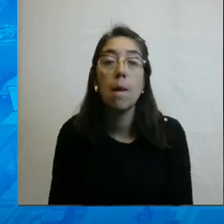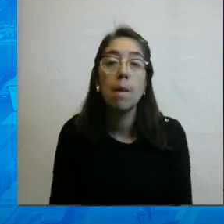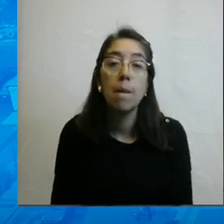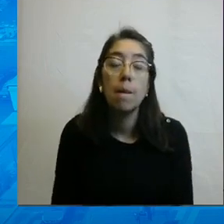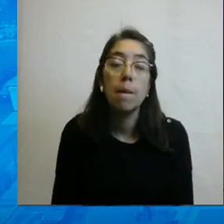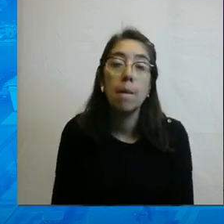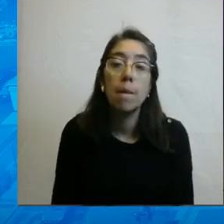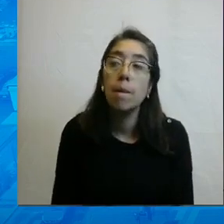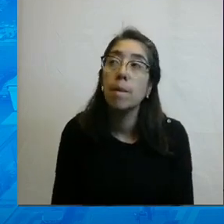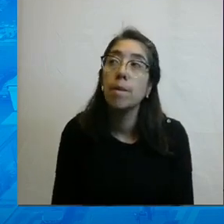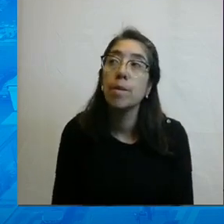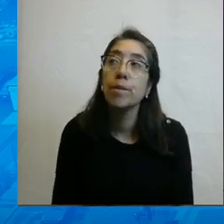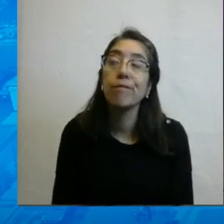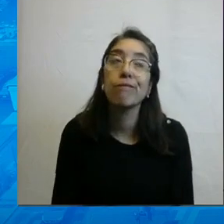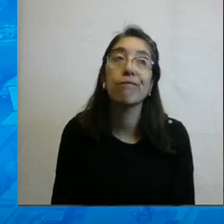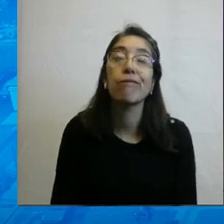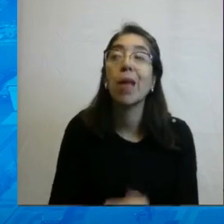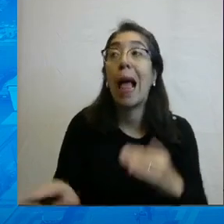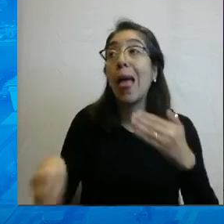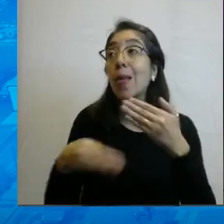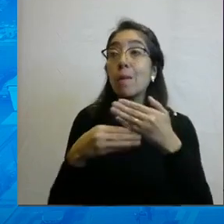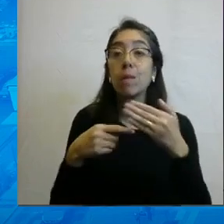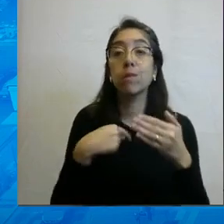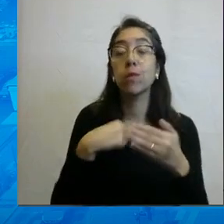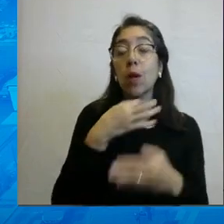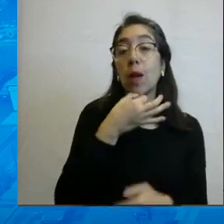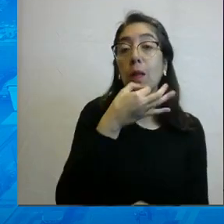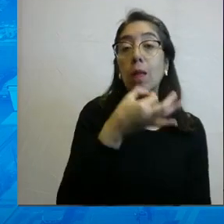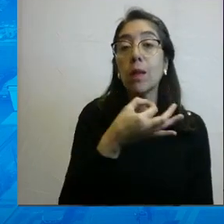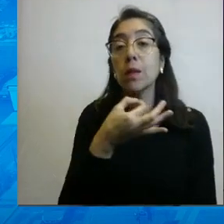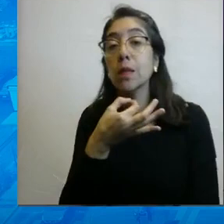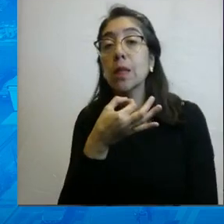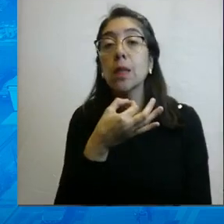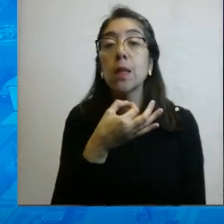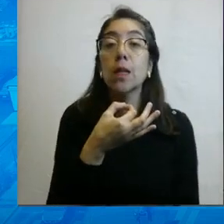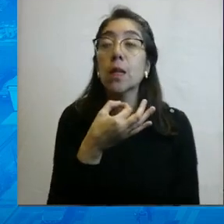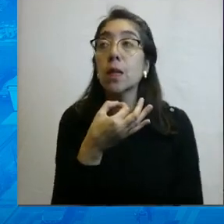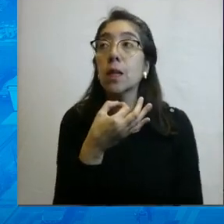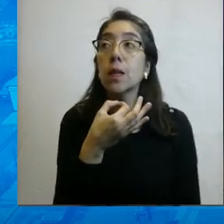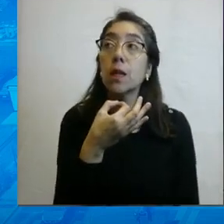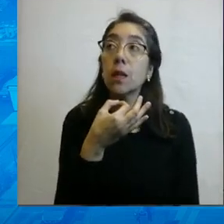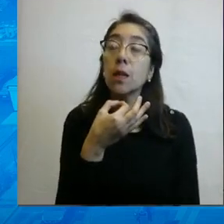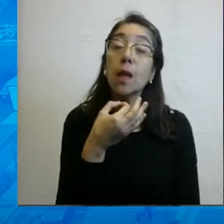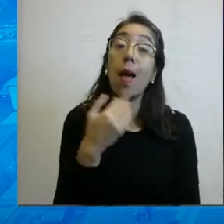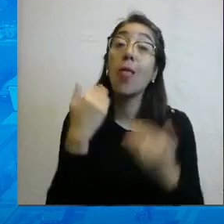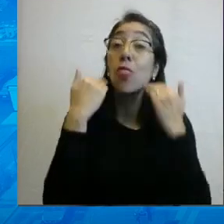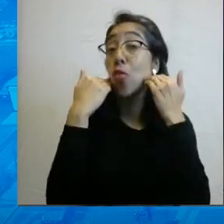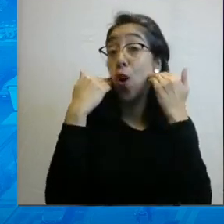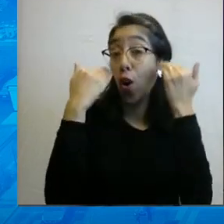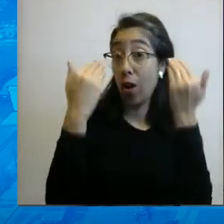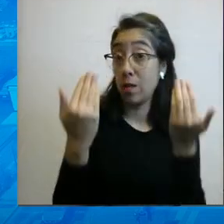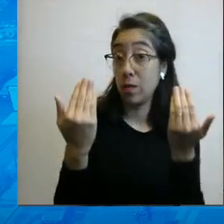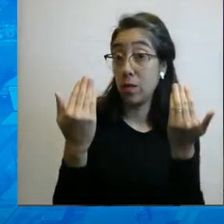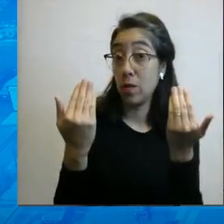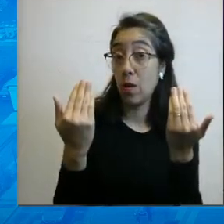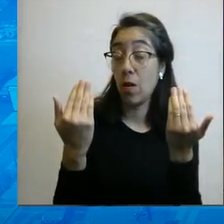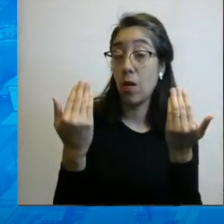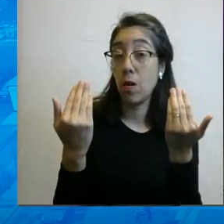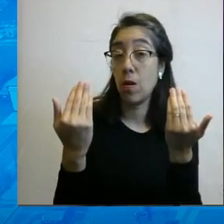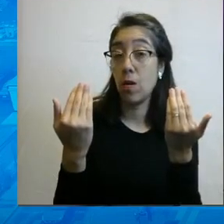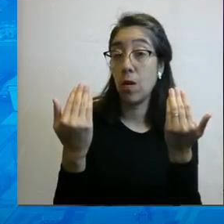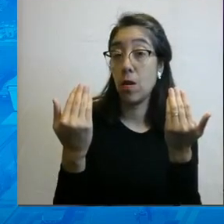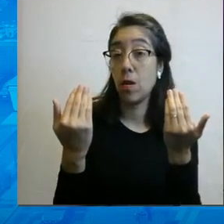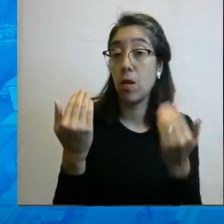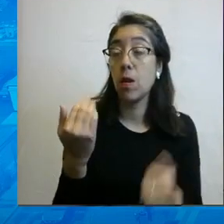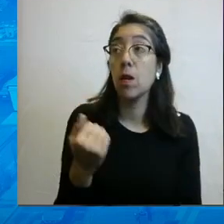Complementando, se trata, concejal, de la ley de rentas municipales, que establece el mecanismo de la donación, y la donación la debe recibir el organismo público, en este caso el municipio,